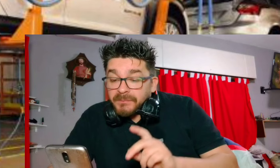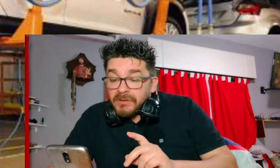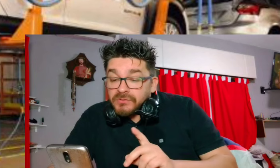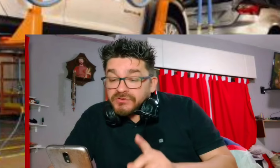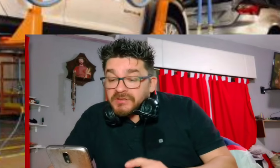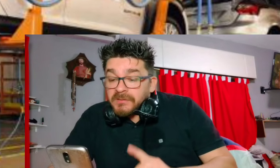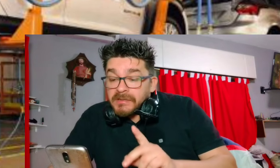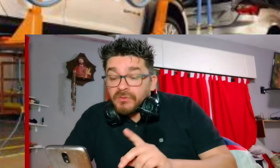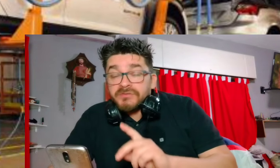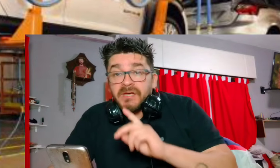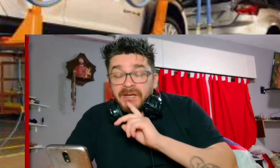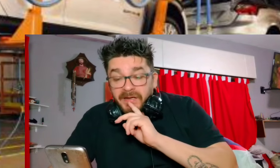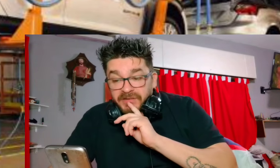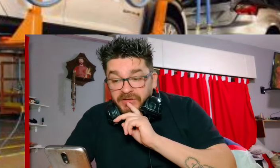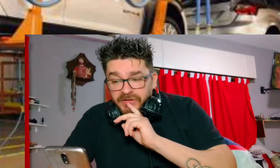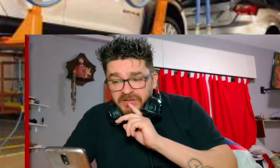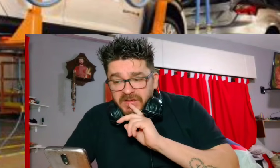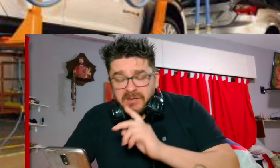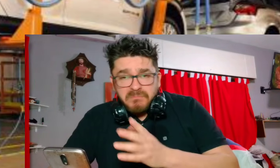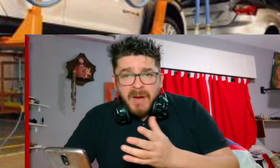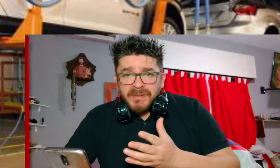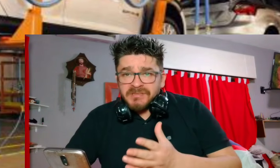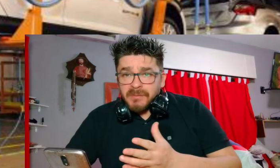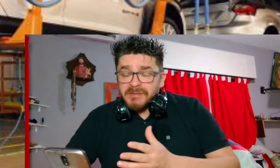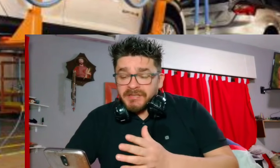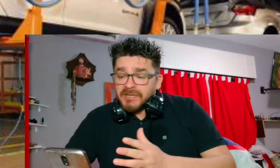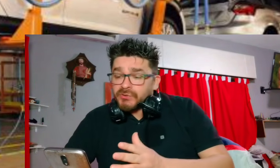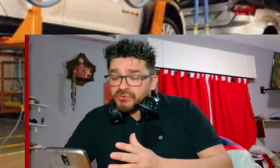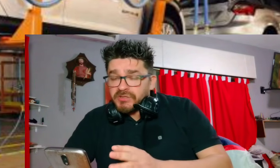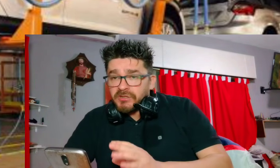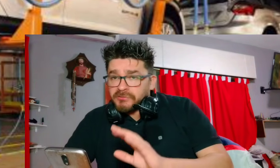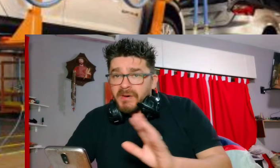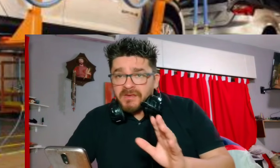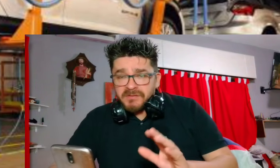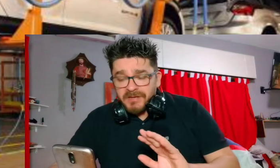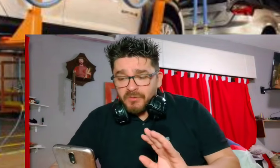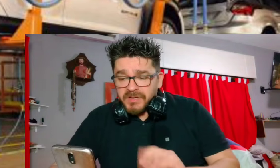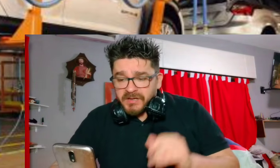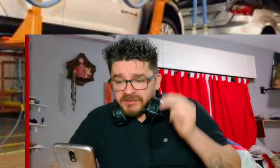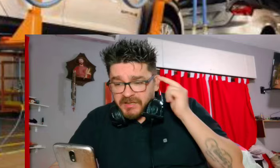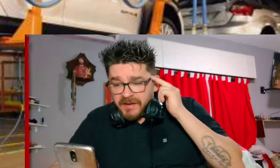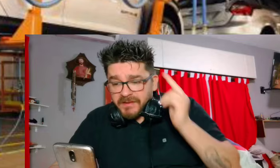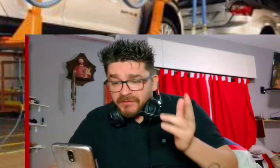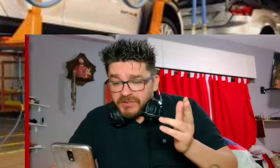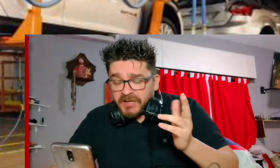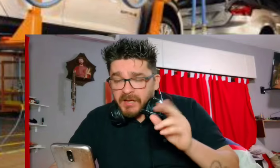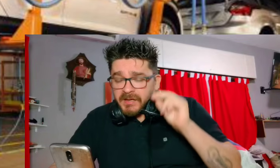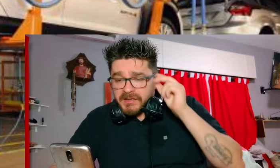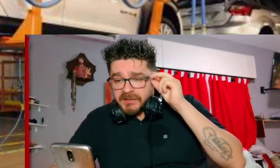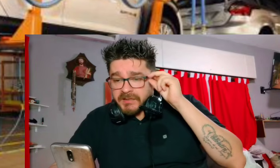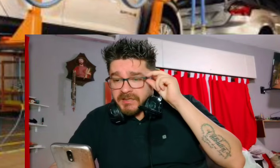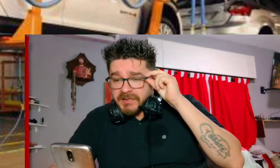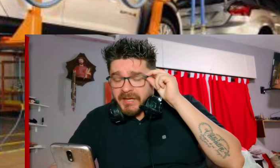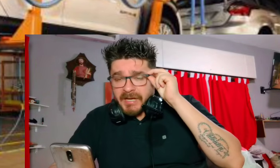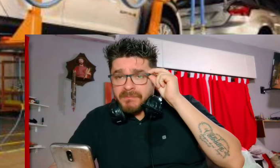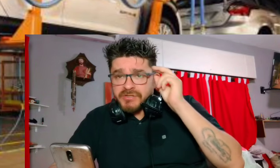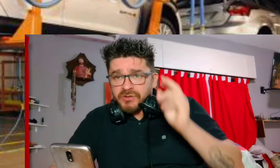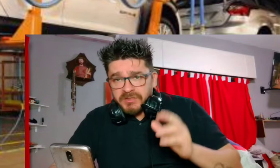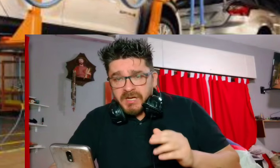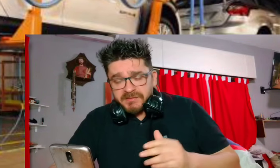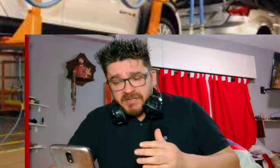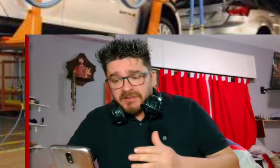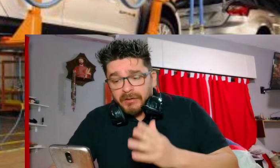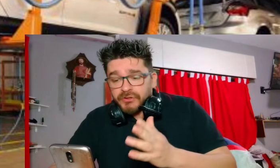comprometido a elevar producción de vehículos eléctricos. Más precisamente Estados Unidos, Biden, sabemos muy bien que tiene la idea fija, que quieren que la